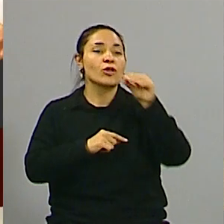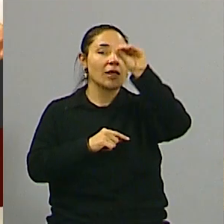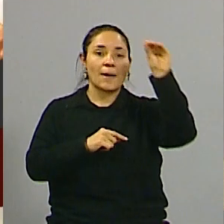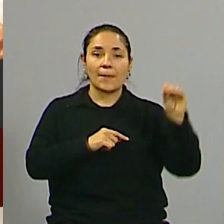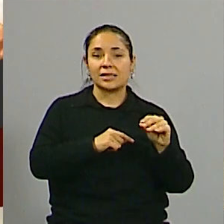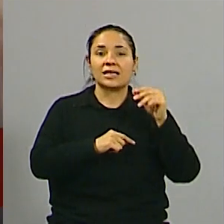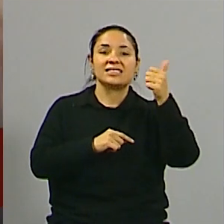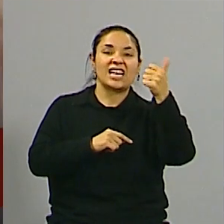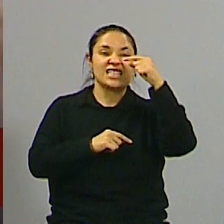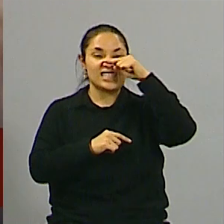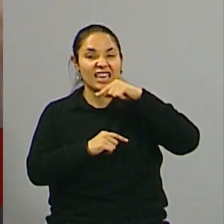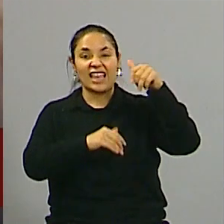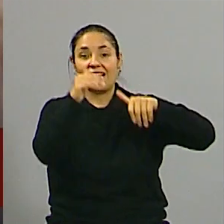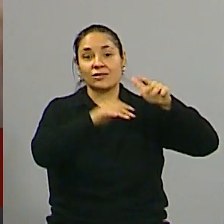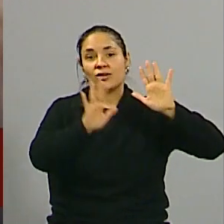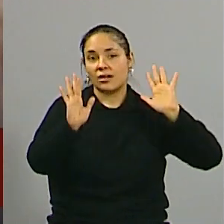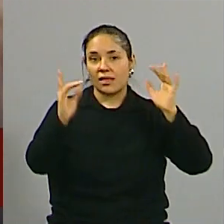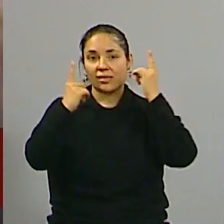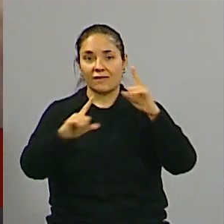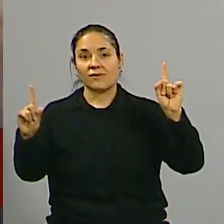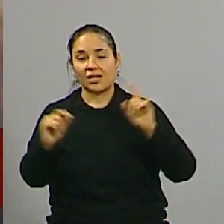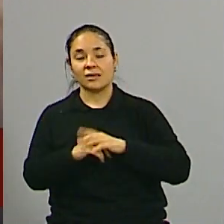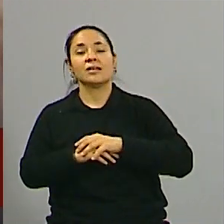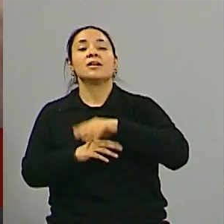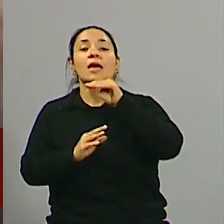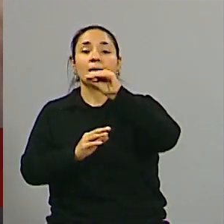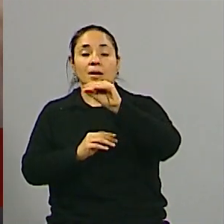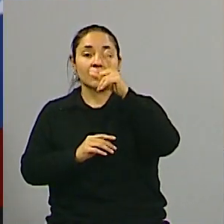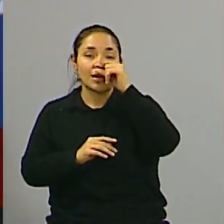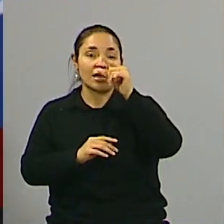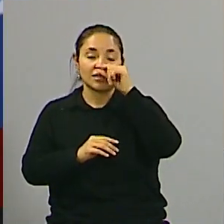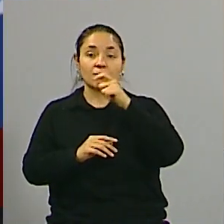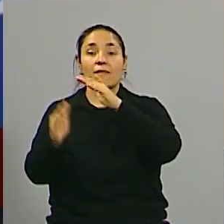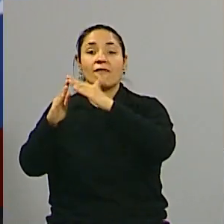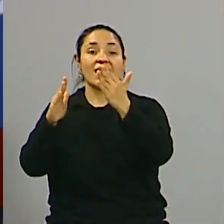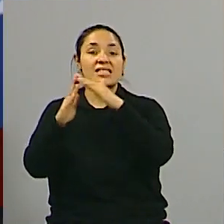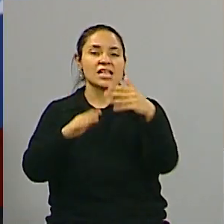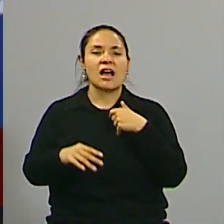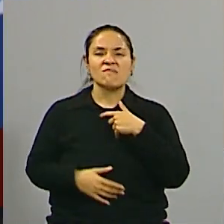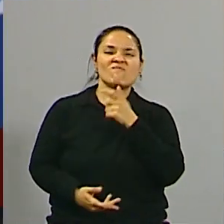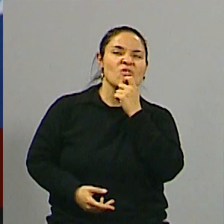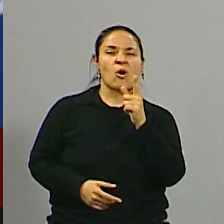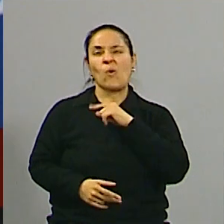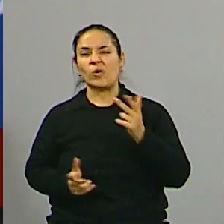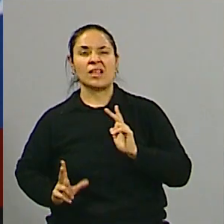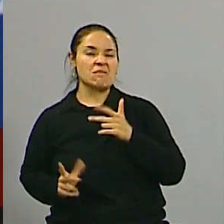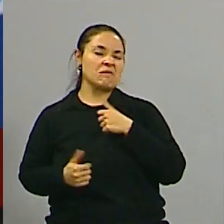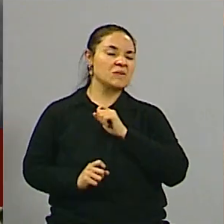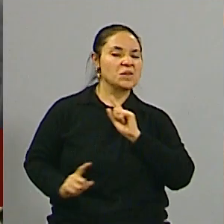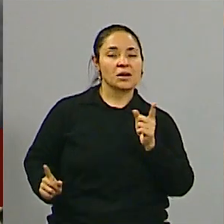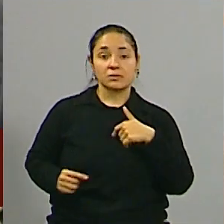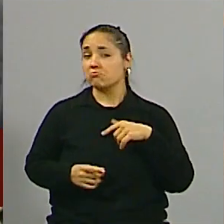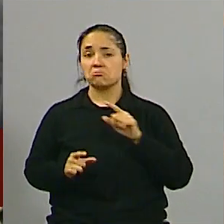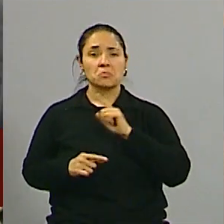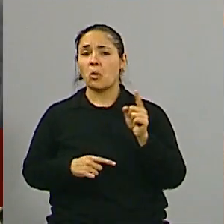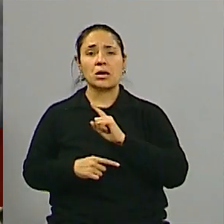7 elecciones, pero bueno, la recepción la verdad es que no es tan negativa, digamos, no como, vuelvo a repetir, como ha